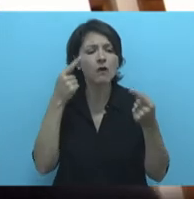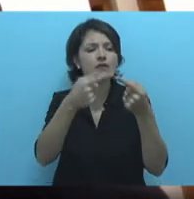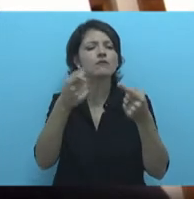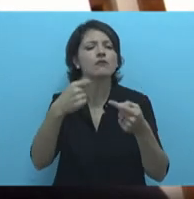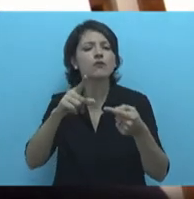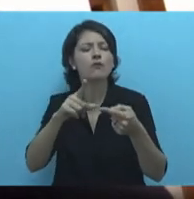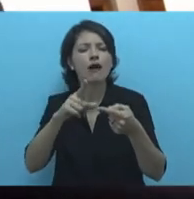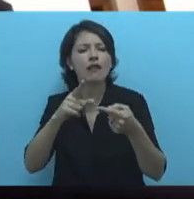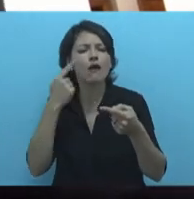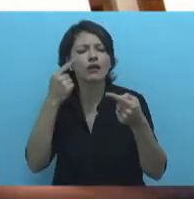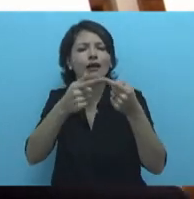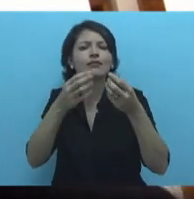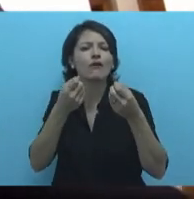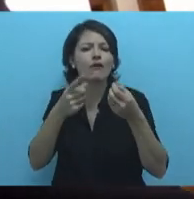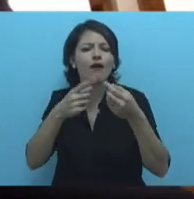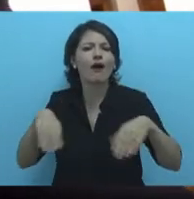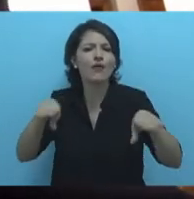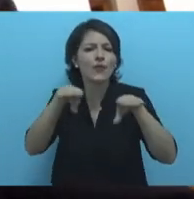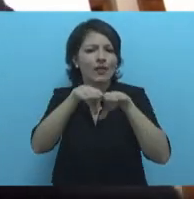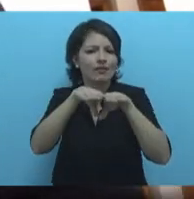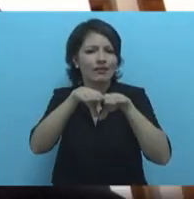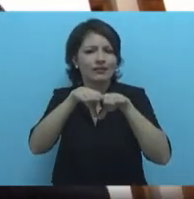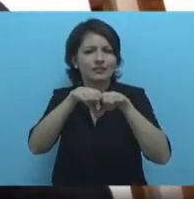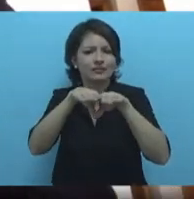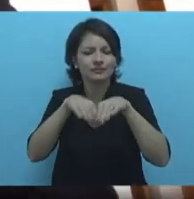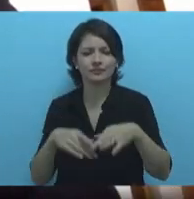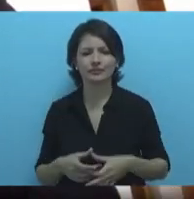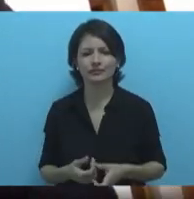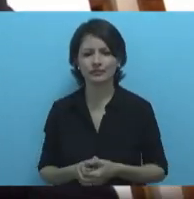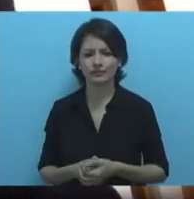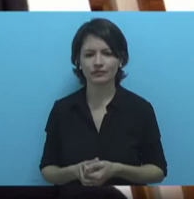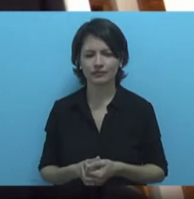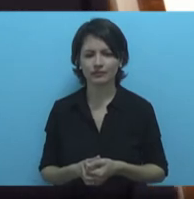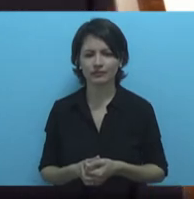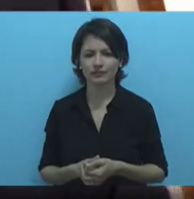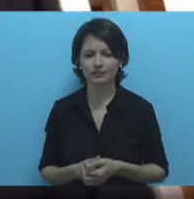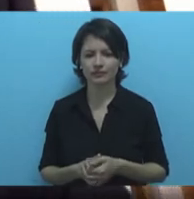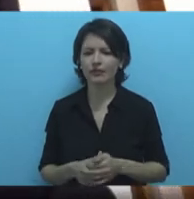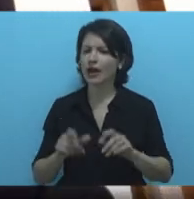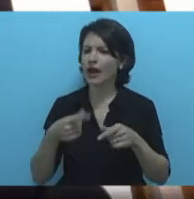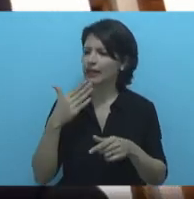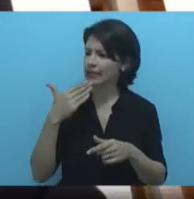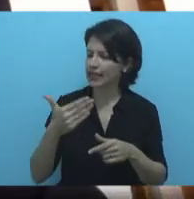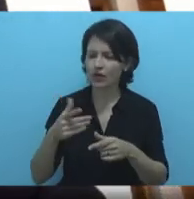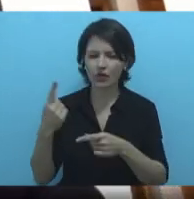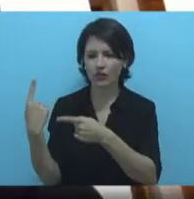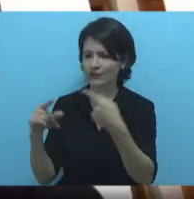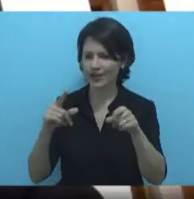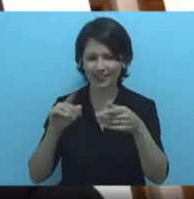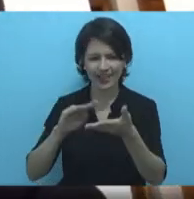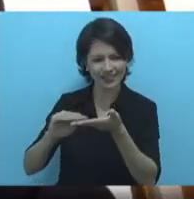igualdad pelear por la igualdad también de agradecerle a legisladores que participaron que realmente